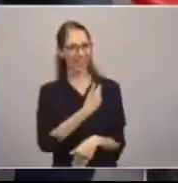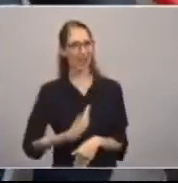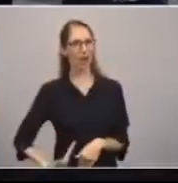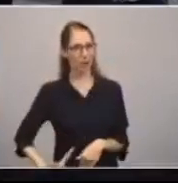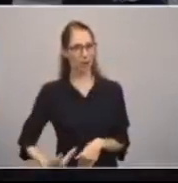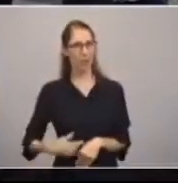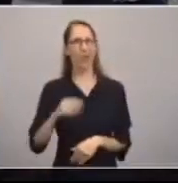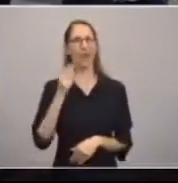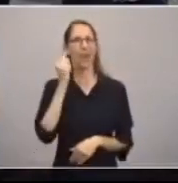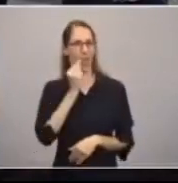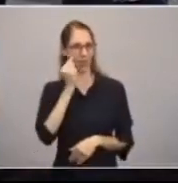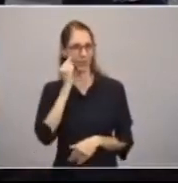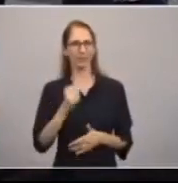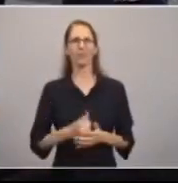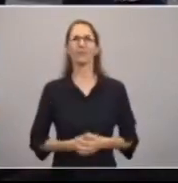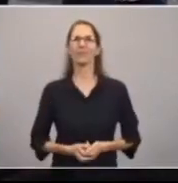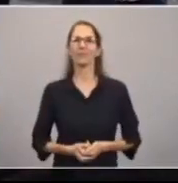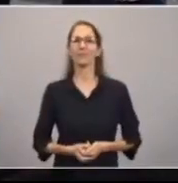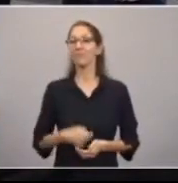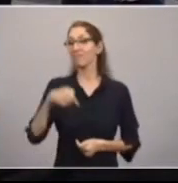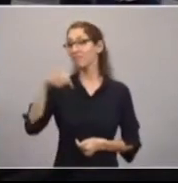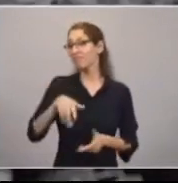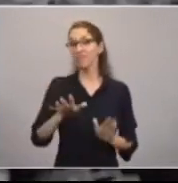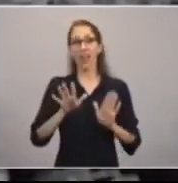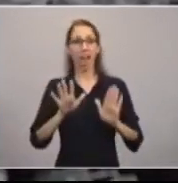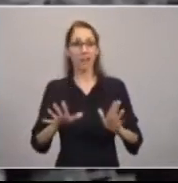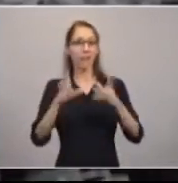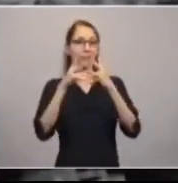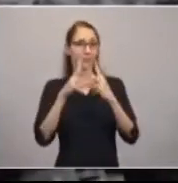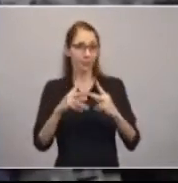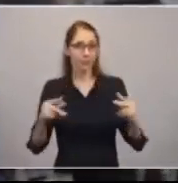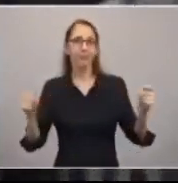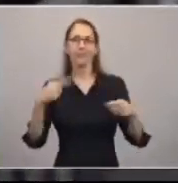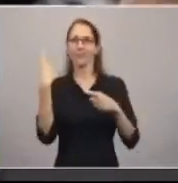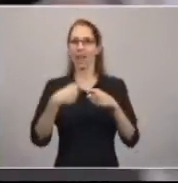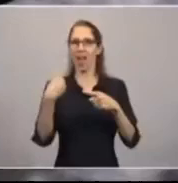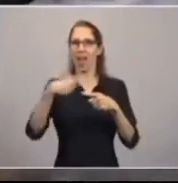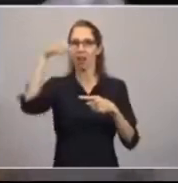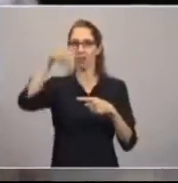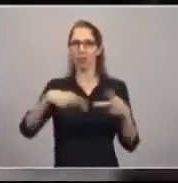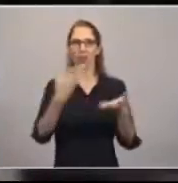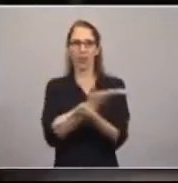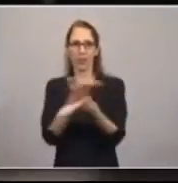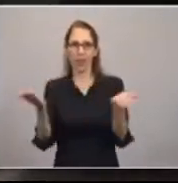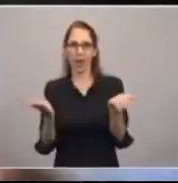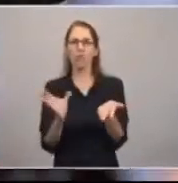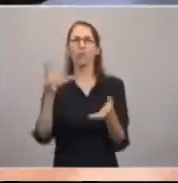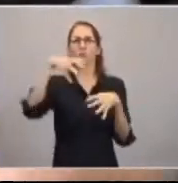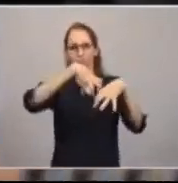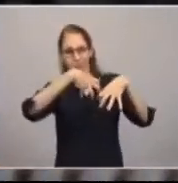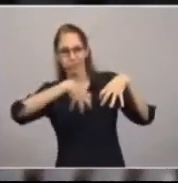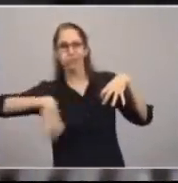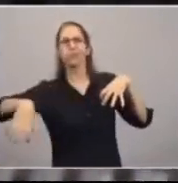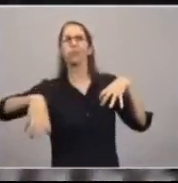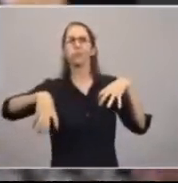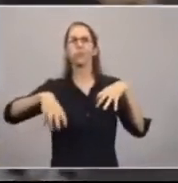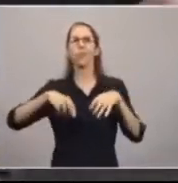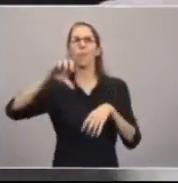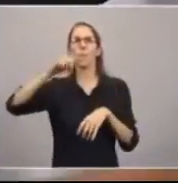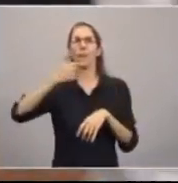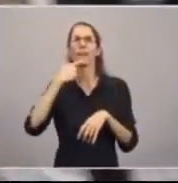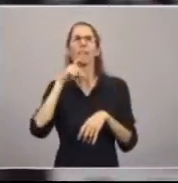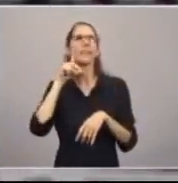gracias, gobernador Axel Kicillof. Y de esta manera damos por finalizado el acto de inauguración de la nueva sucursal del